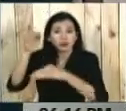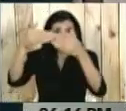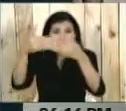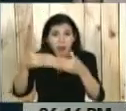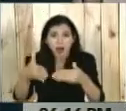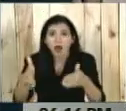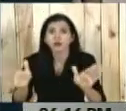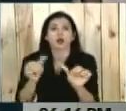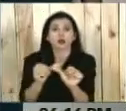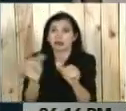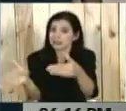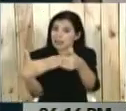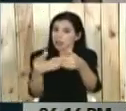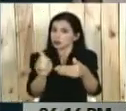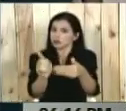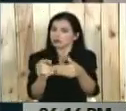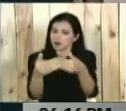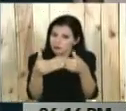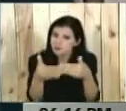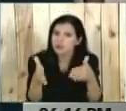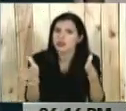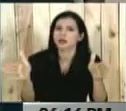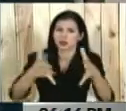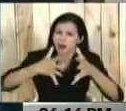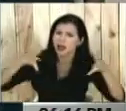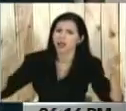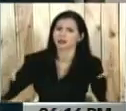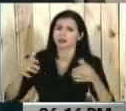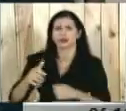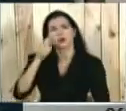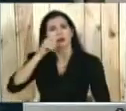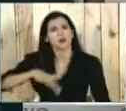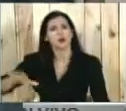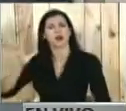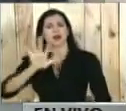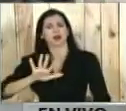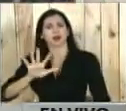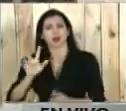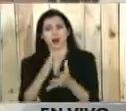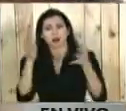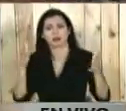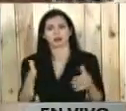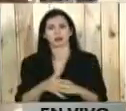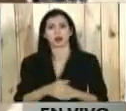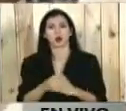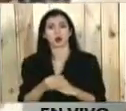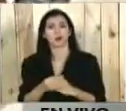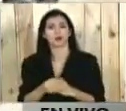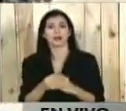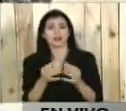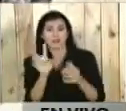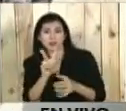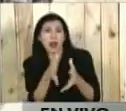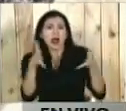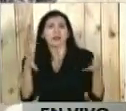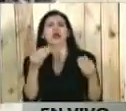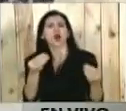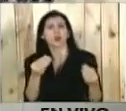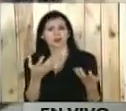ese camino, el camino de la grandeza de Venezuela. Y para nosotros poder construir esa Venezuela grande